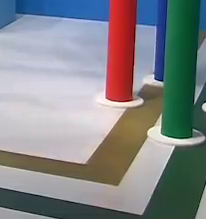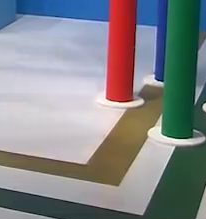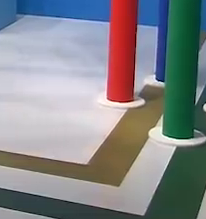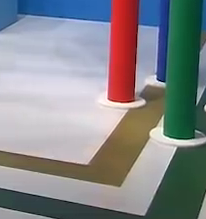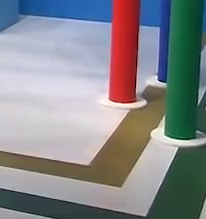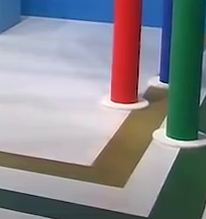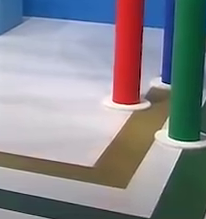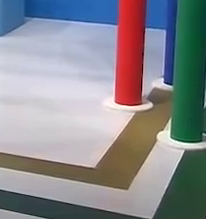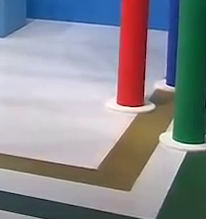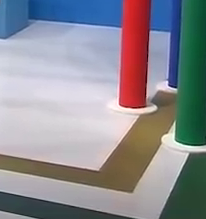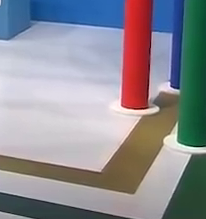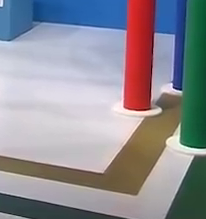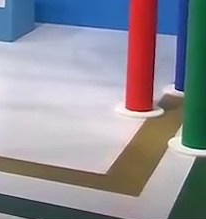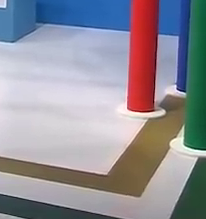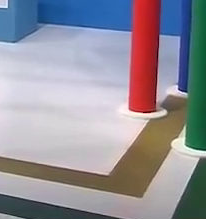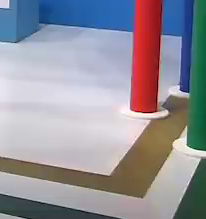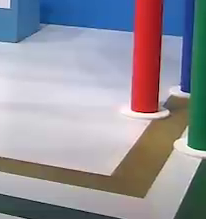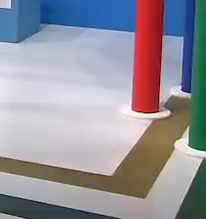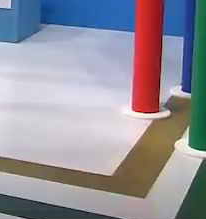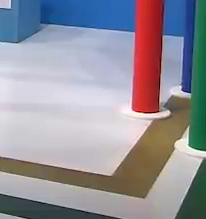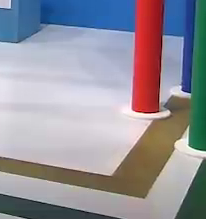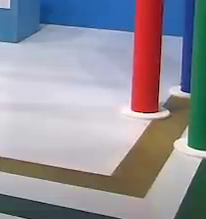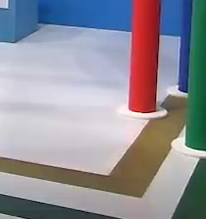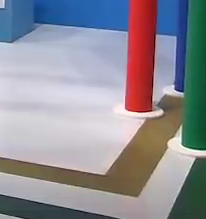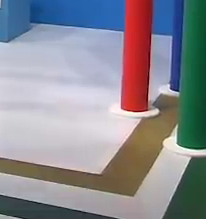Un poco. ¿Qué pasan 2?